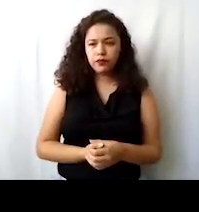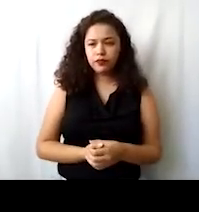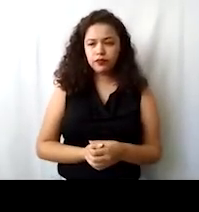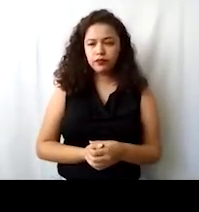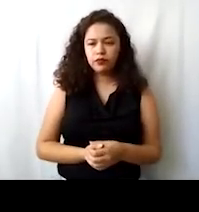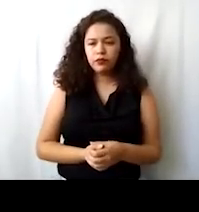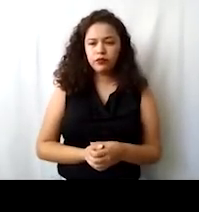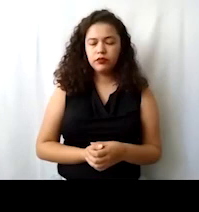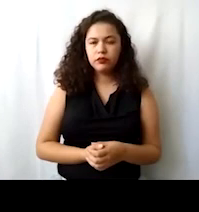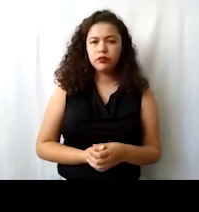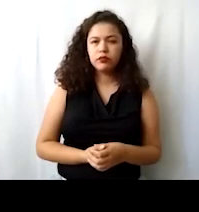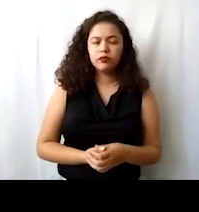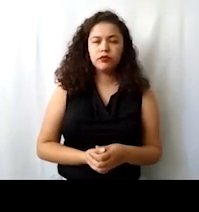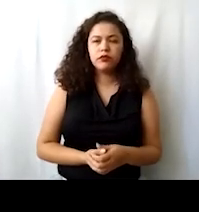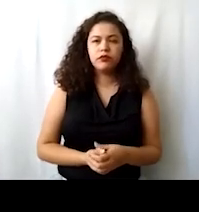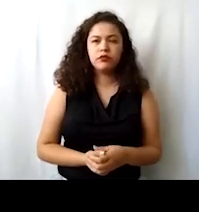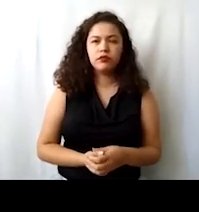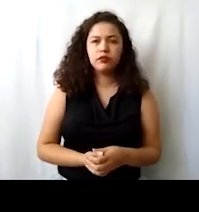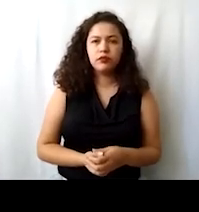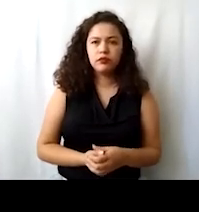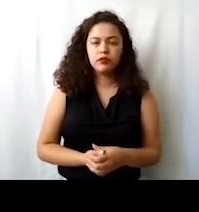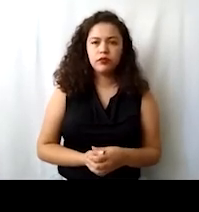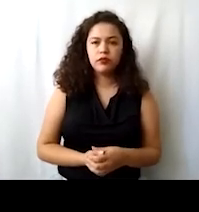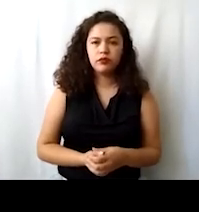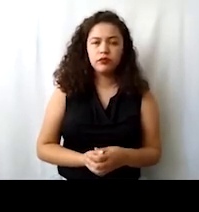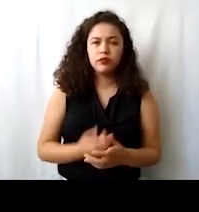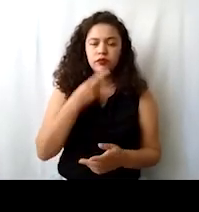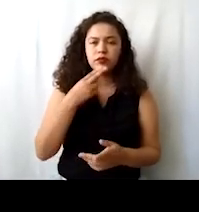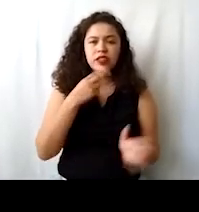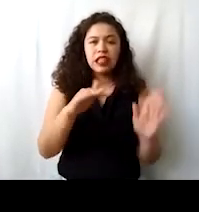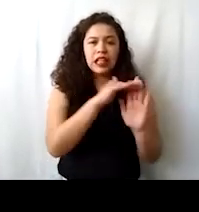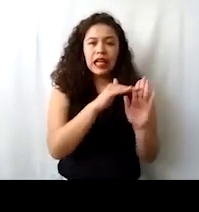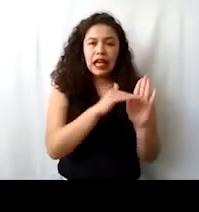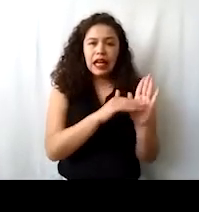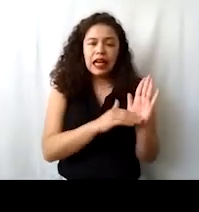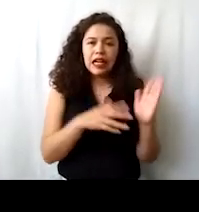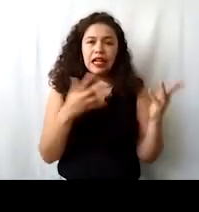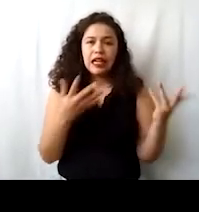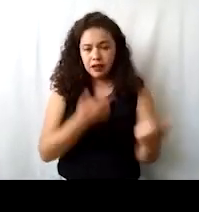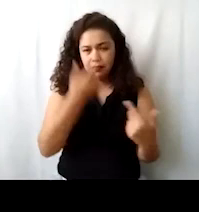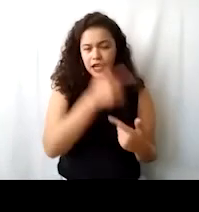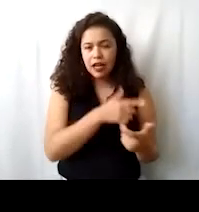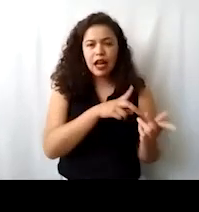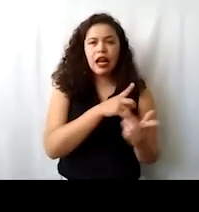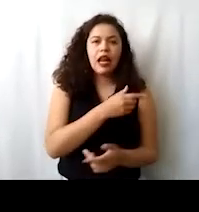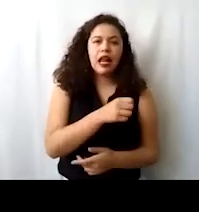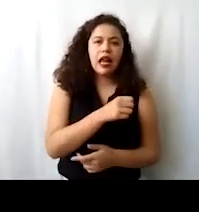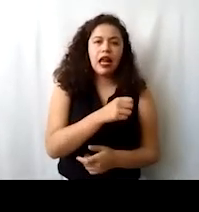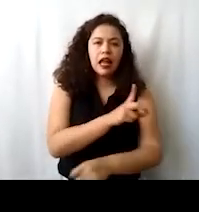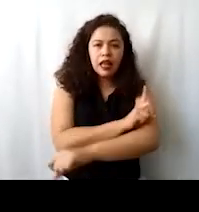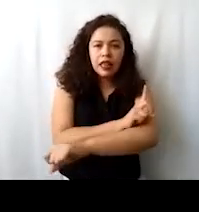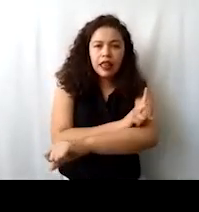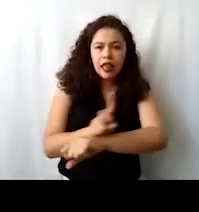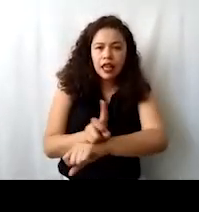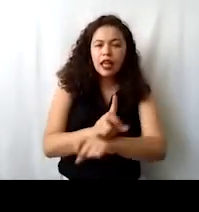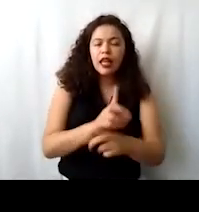y que está sujeto a ciertos lineamientos por parte de la delegación como